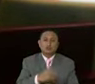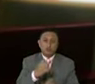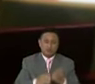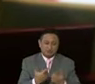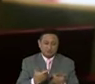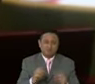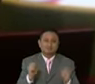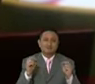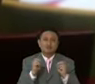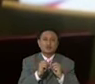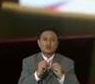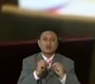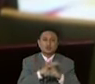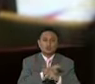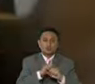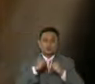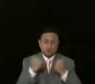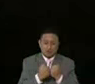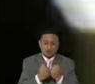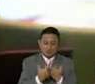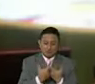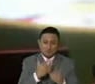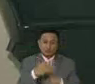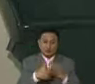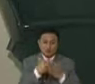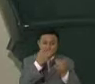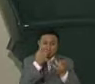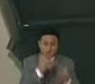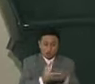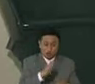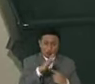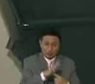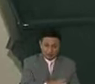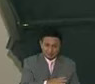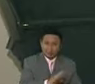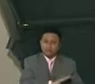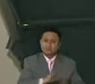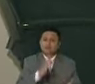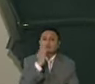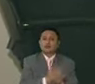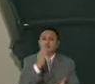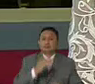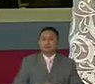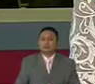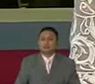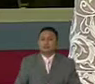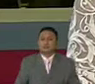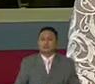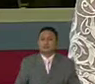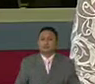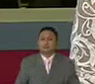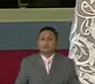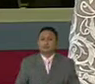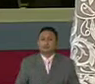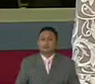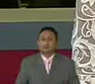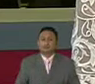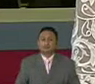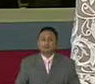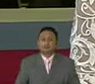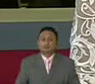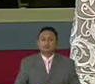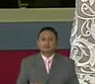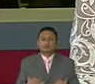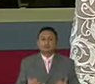las redes sociales para evitar el odio y la discriminación. Informó Javier Gallo. Seguimos con temas de